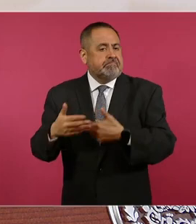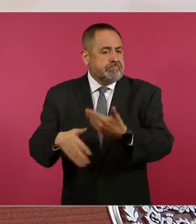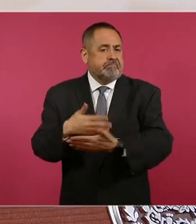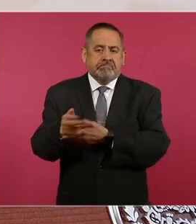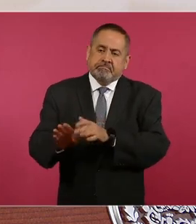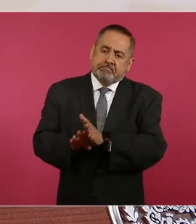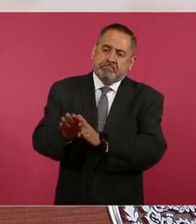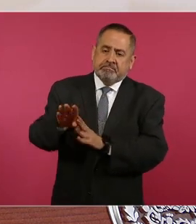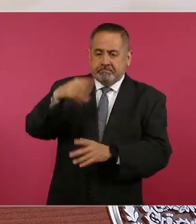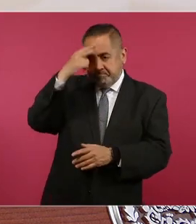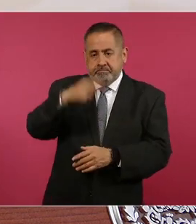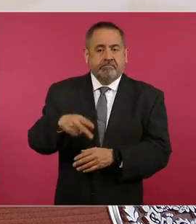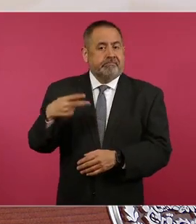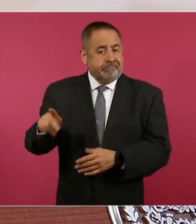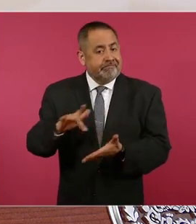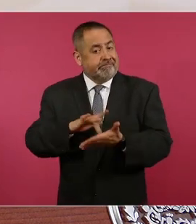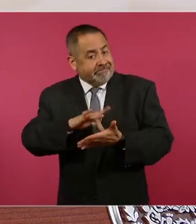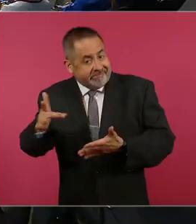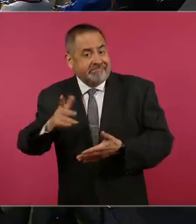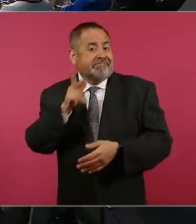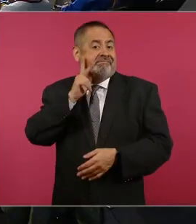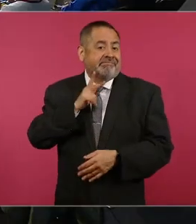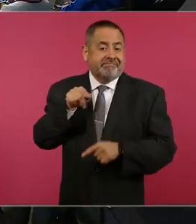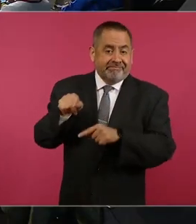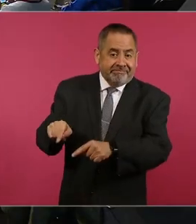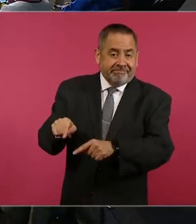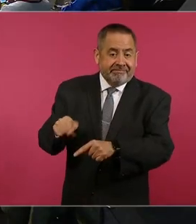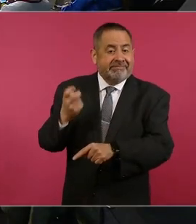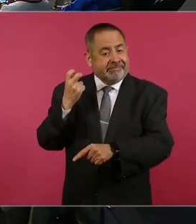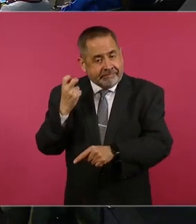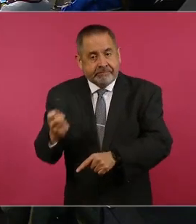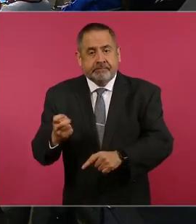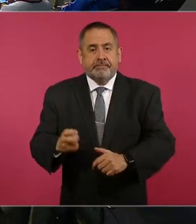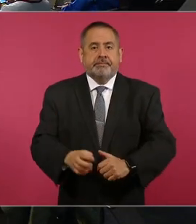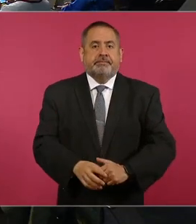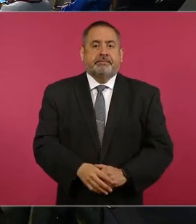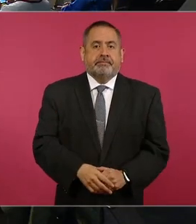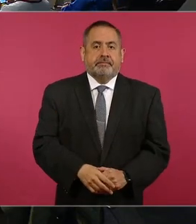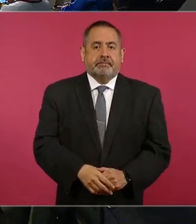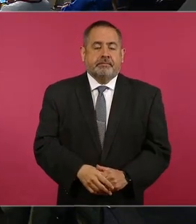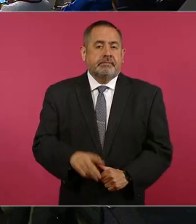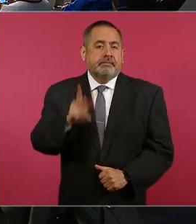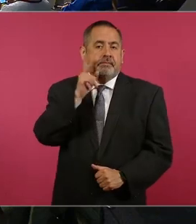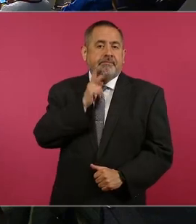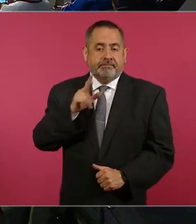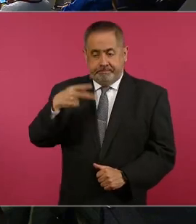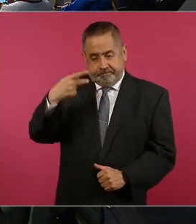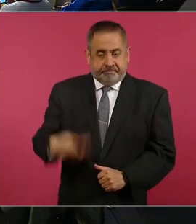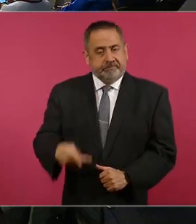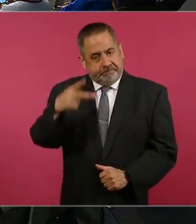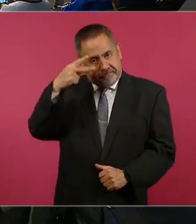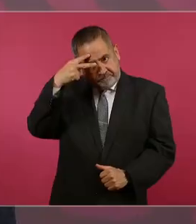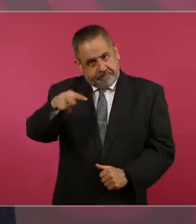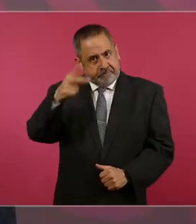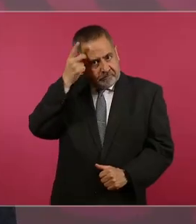del país históricamente, el petróleo de México.